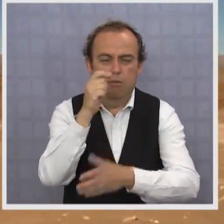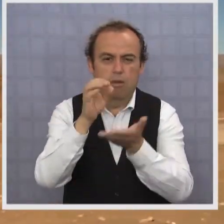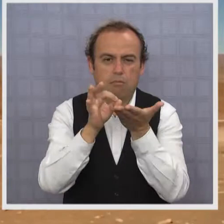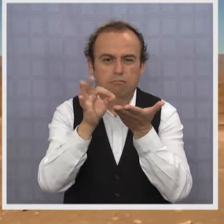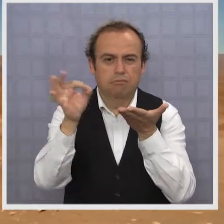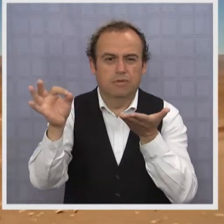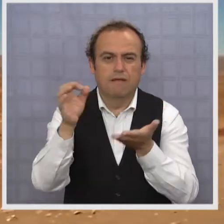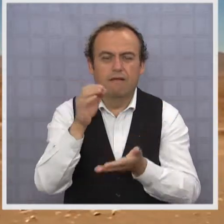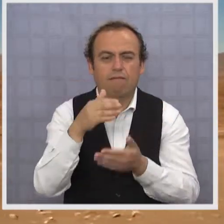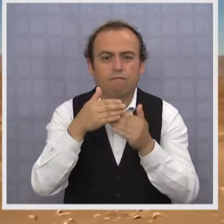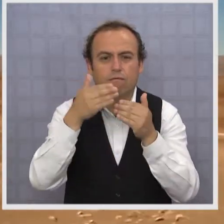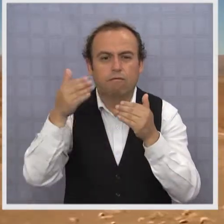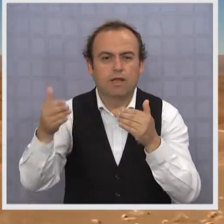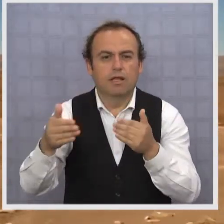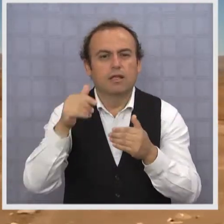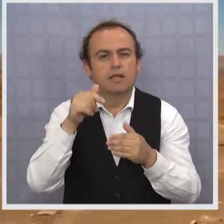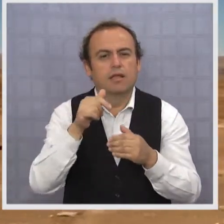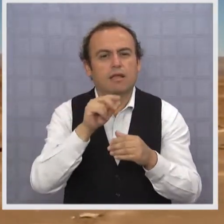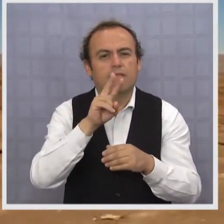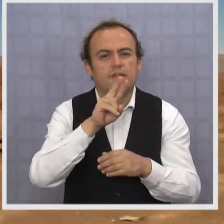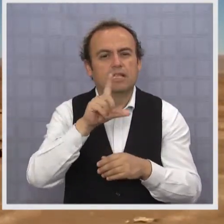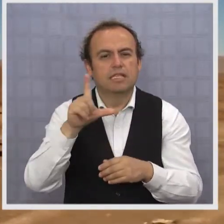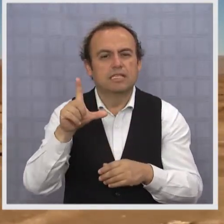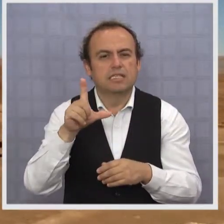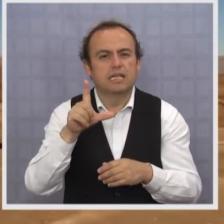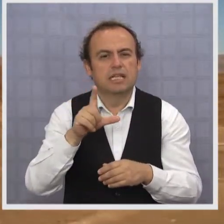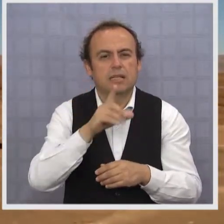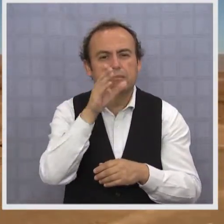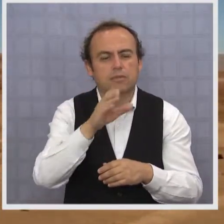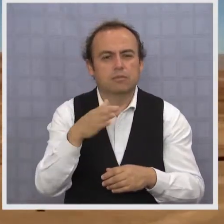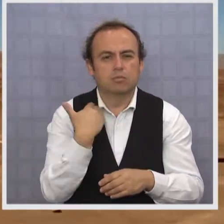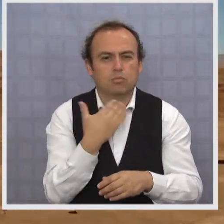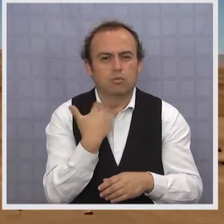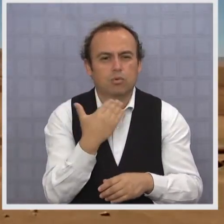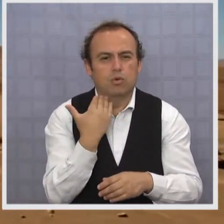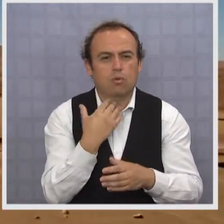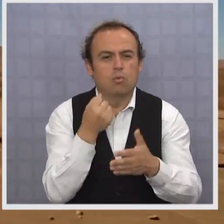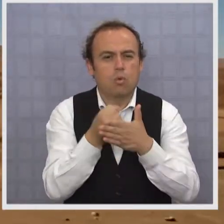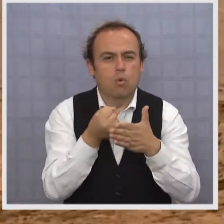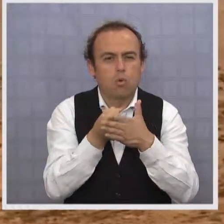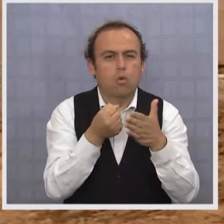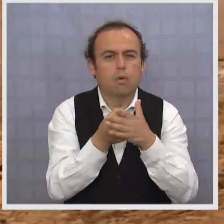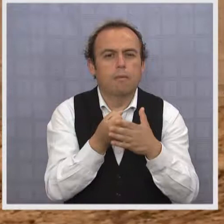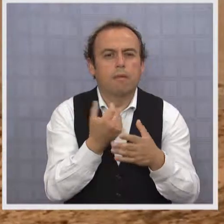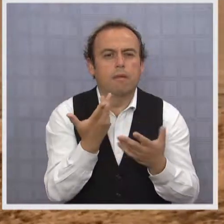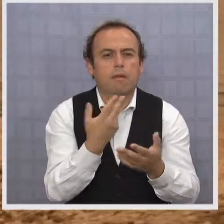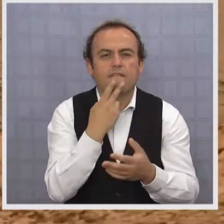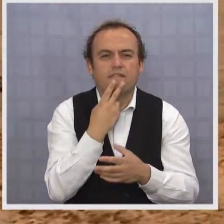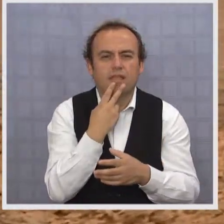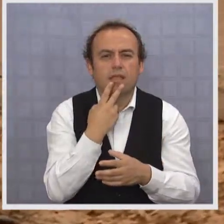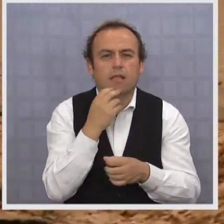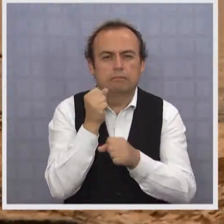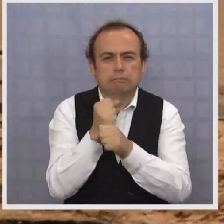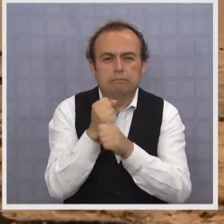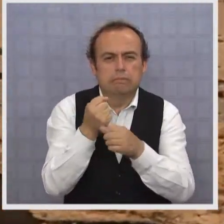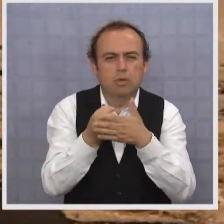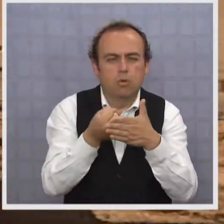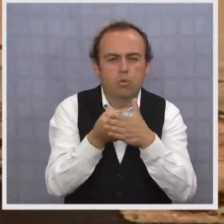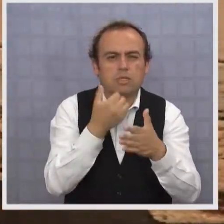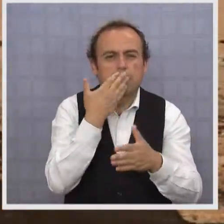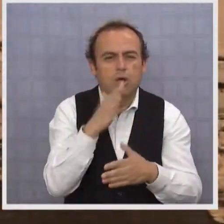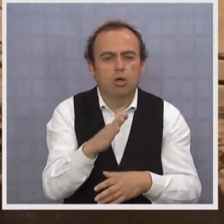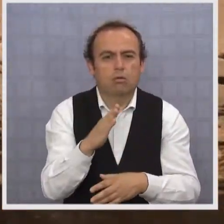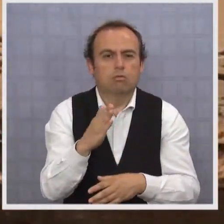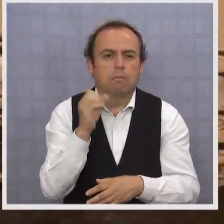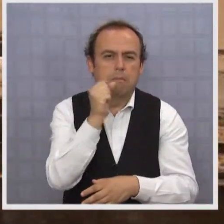Los pampinos recuerdan que hubo 27 masacres en La Pampa, todas basadas en la lucha por mejores condiciones de vida de los trabajadores.